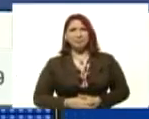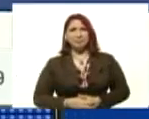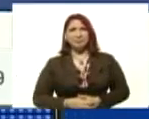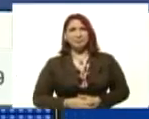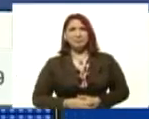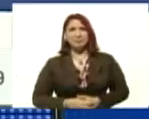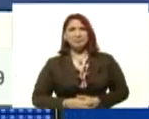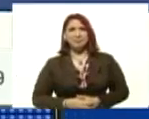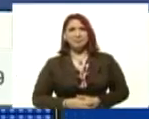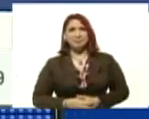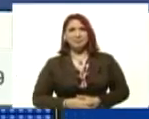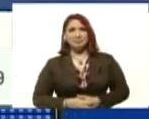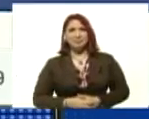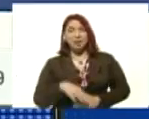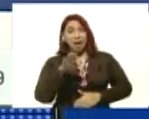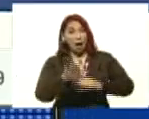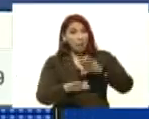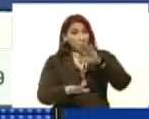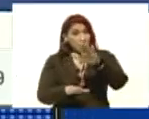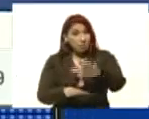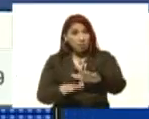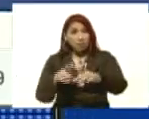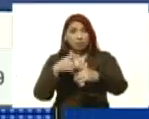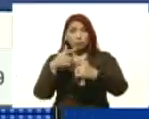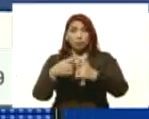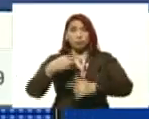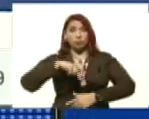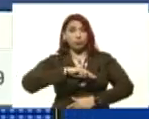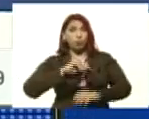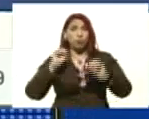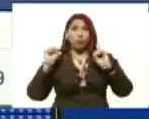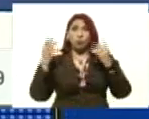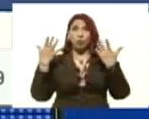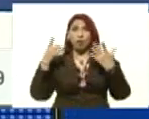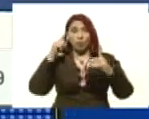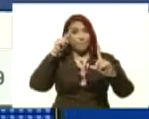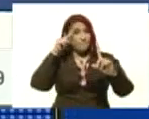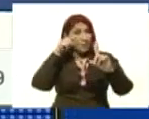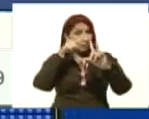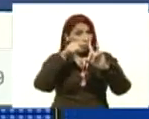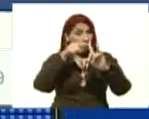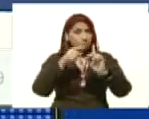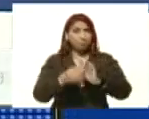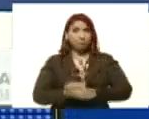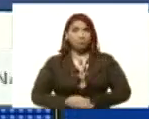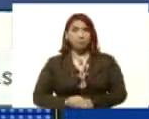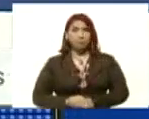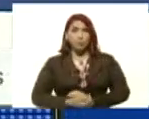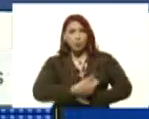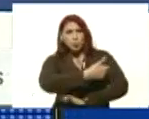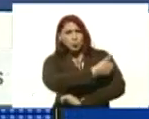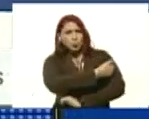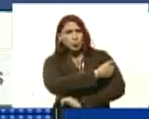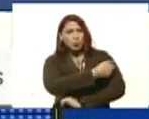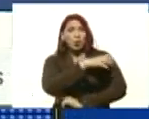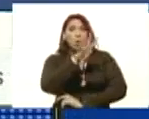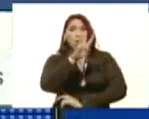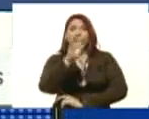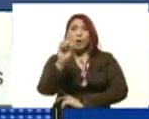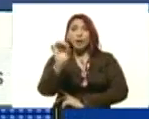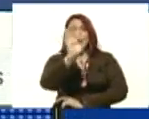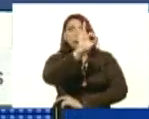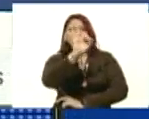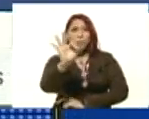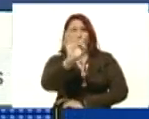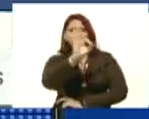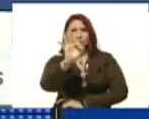Entonces, avanzar. Ya hemos logrado la meta de vacunar el